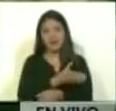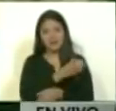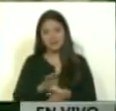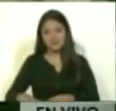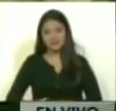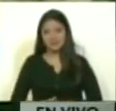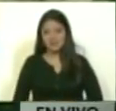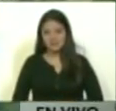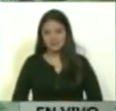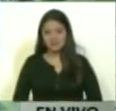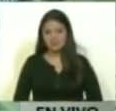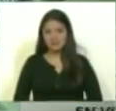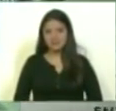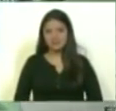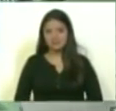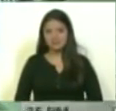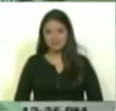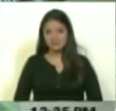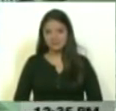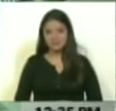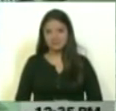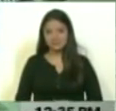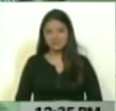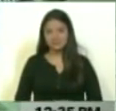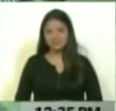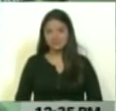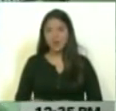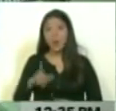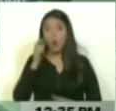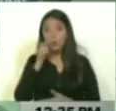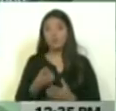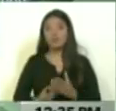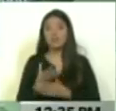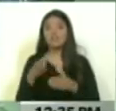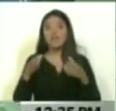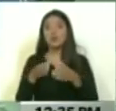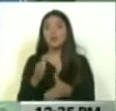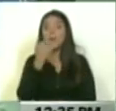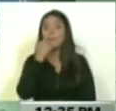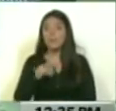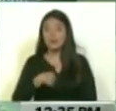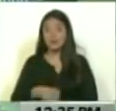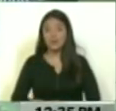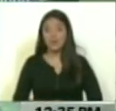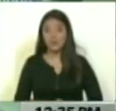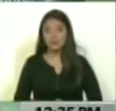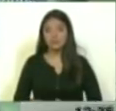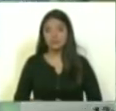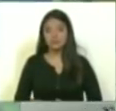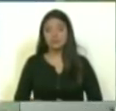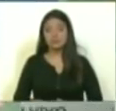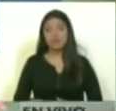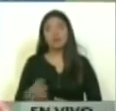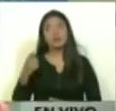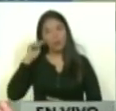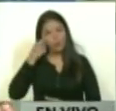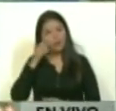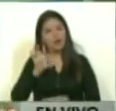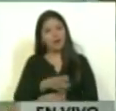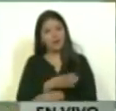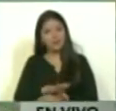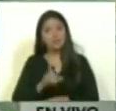Ese ajo porro, pianista, fundador y director del grupo Mango. Bueno, recordaba esa canción. Hay